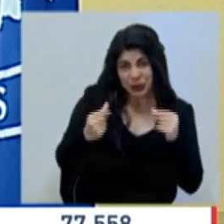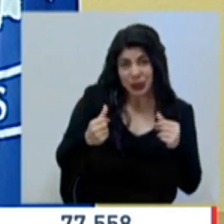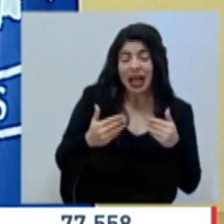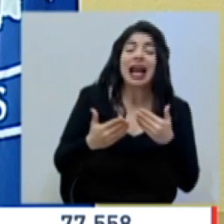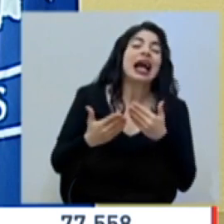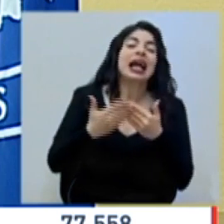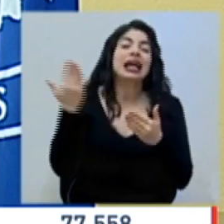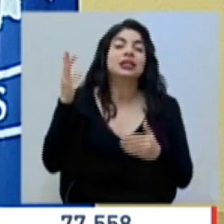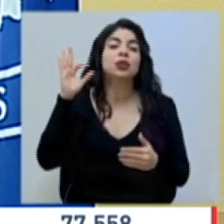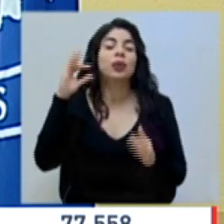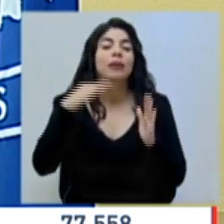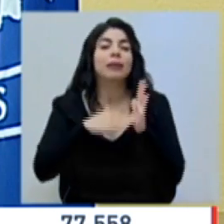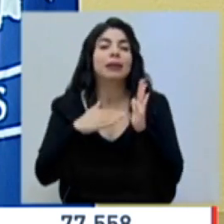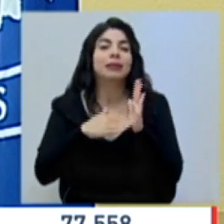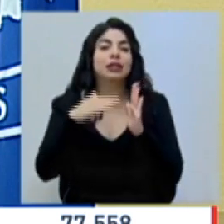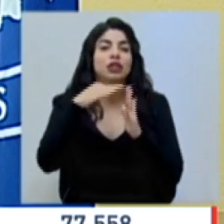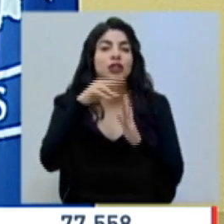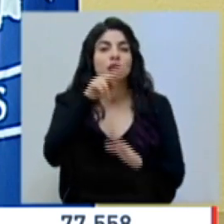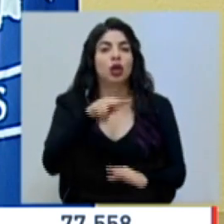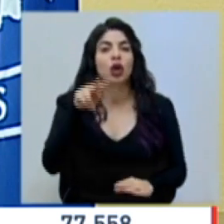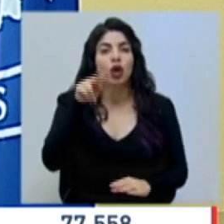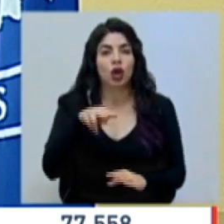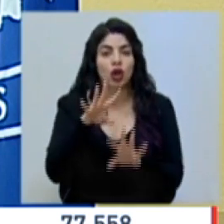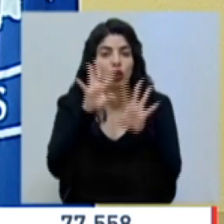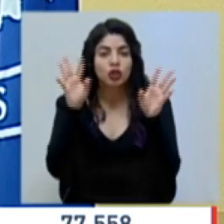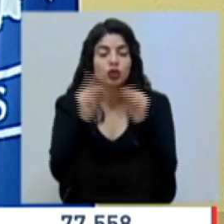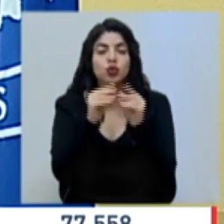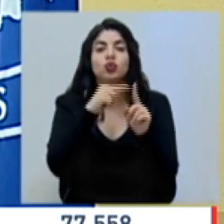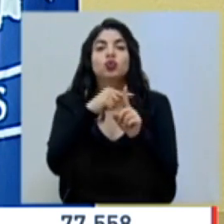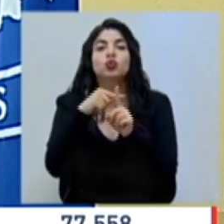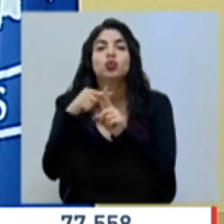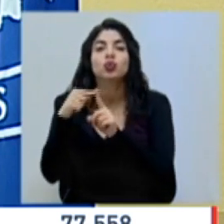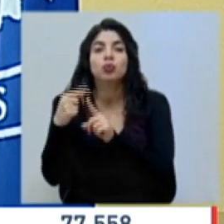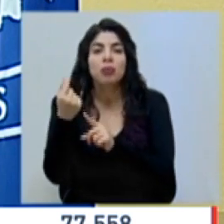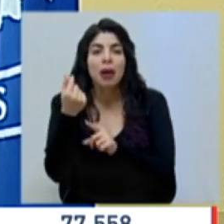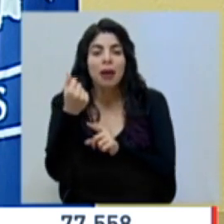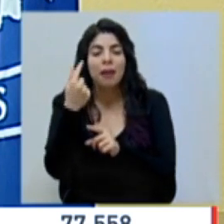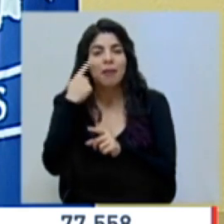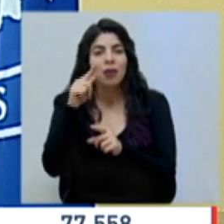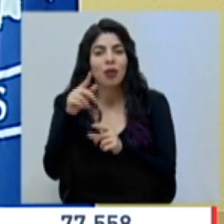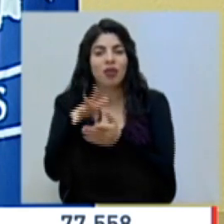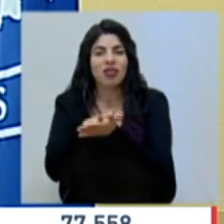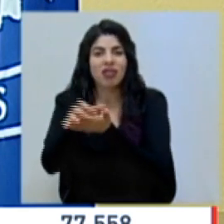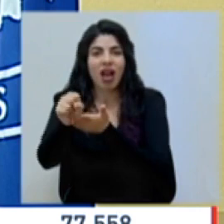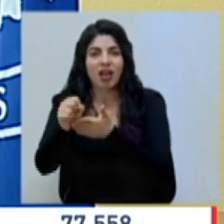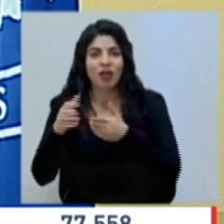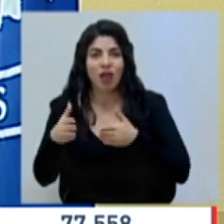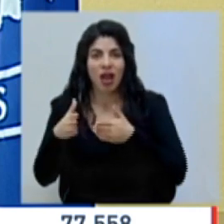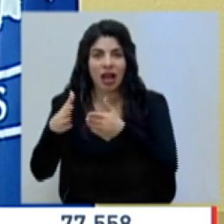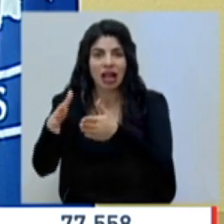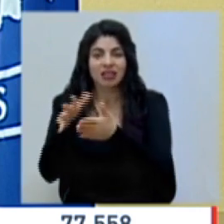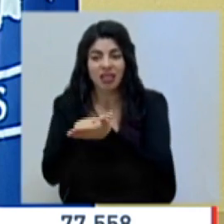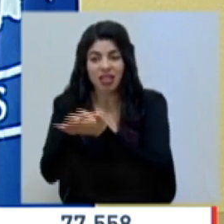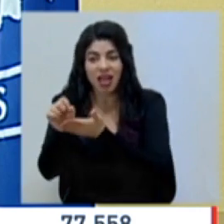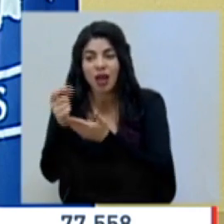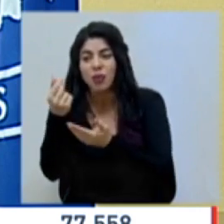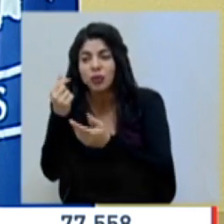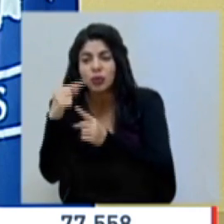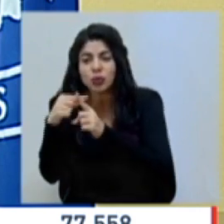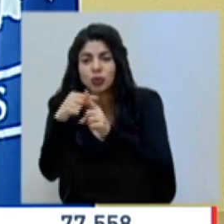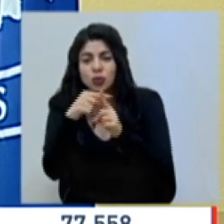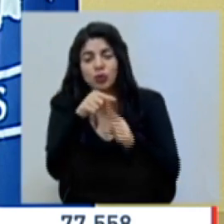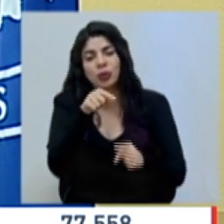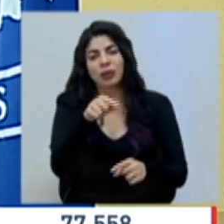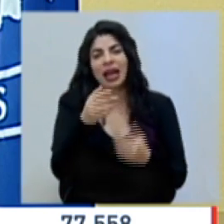Casi 9.000 millones de colones es el saldo de los impactos en carretera. Y además de